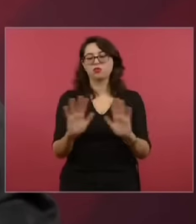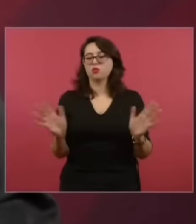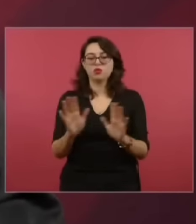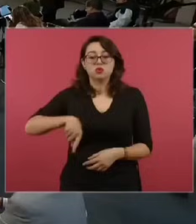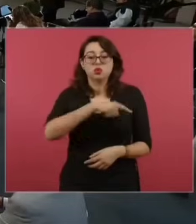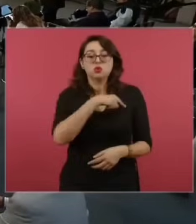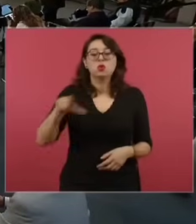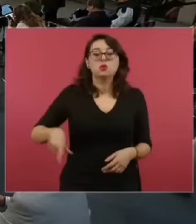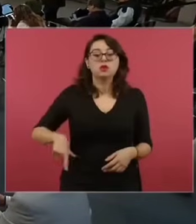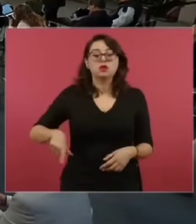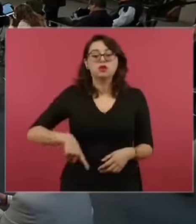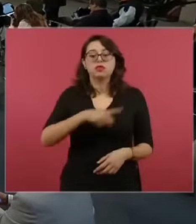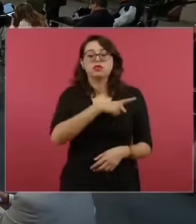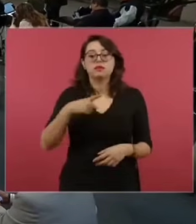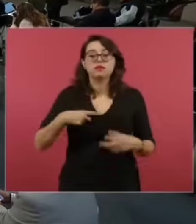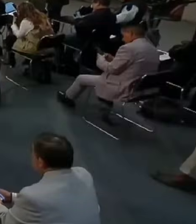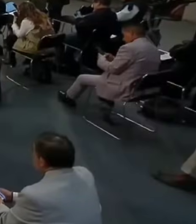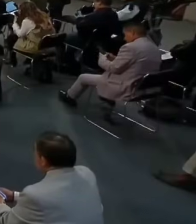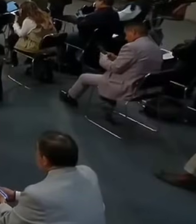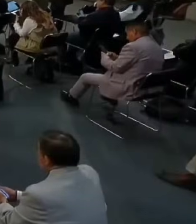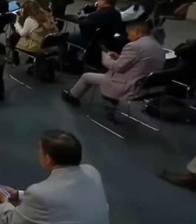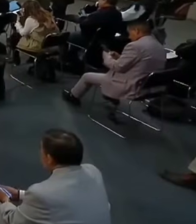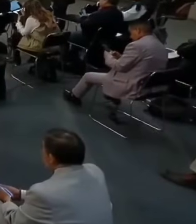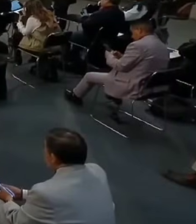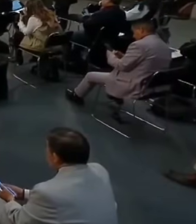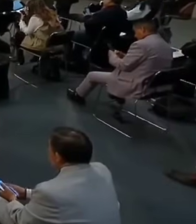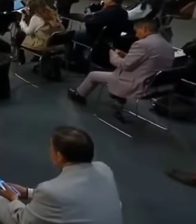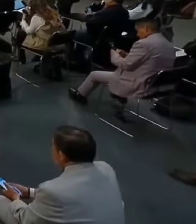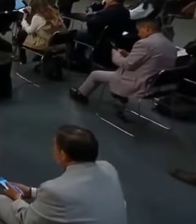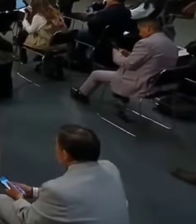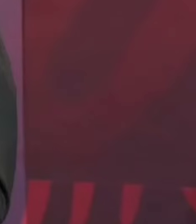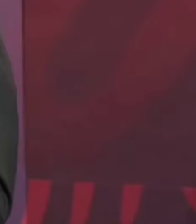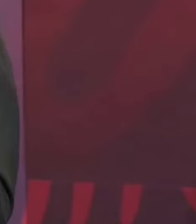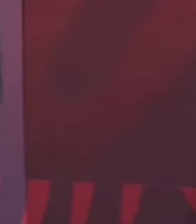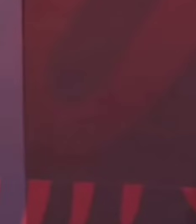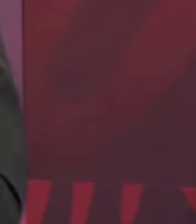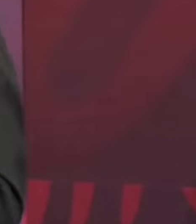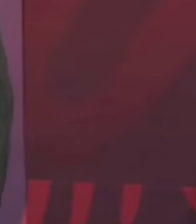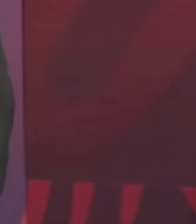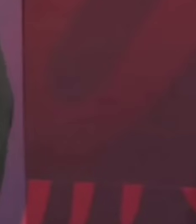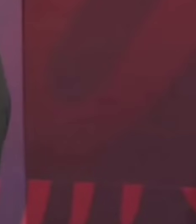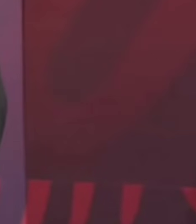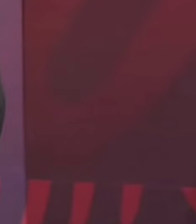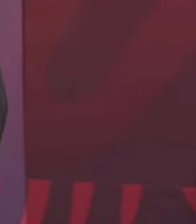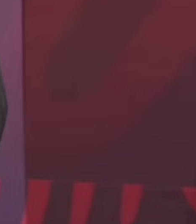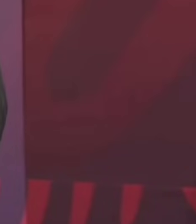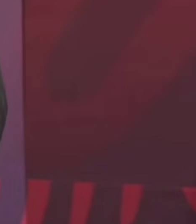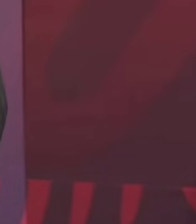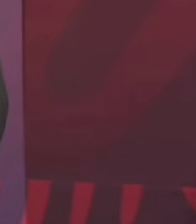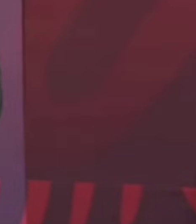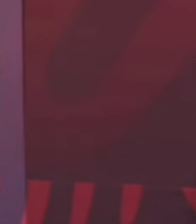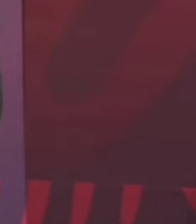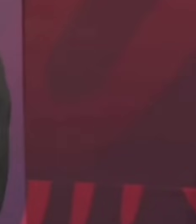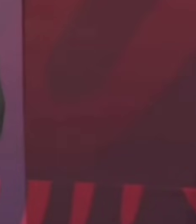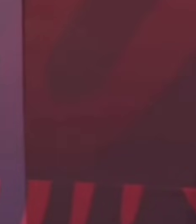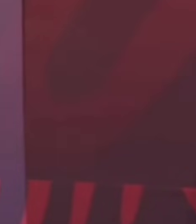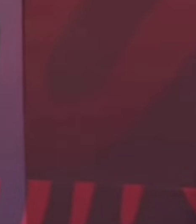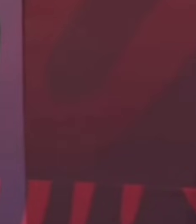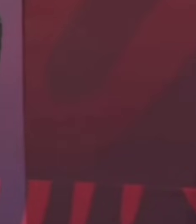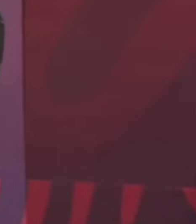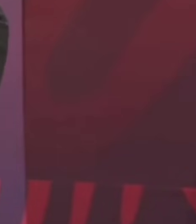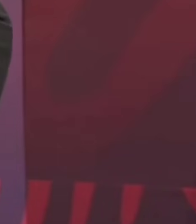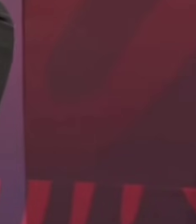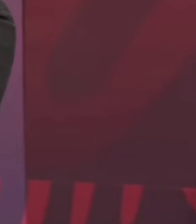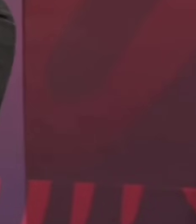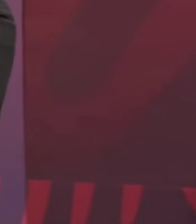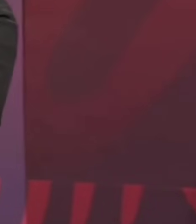todos, pero darle preferencia a los pobres. O sea, por eso yo digo,